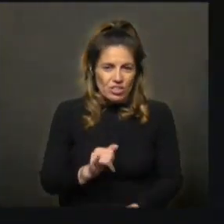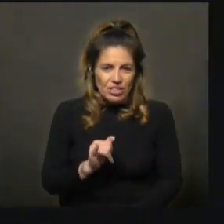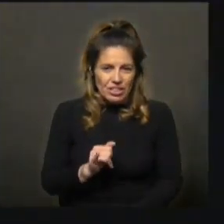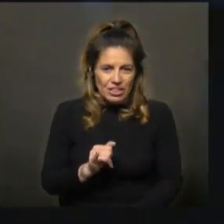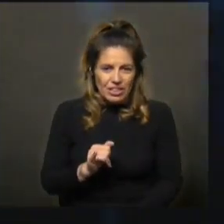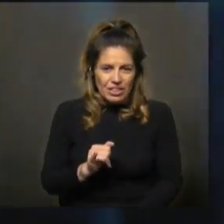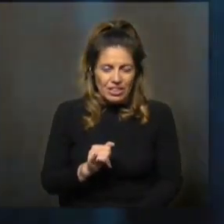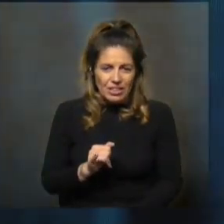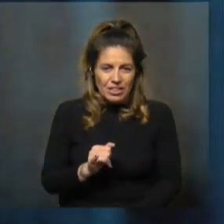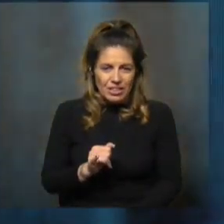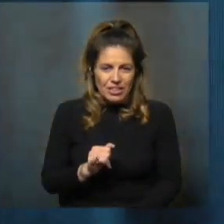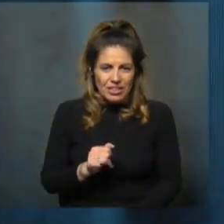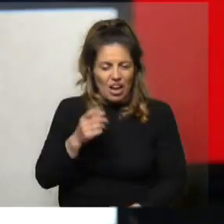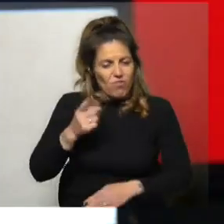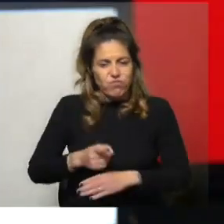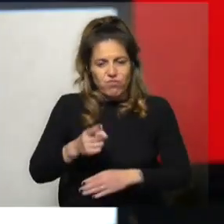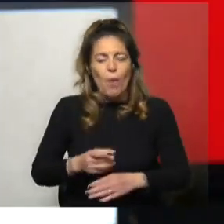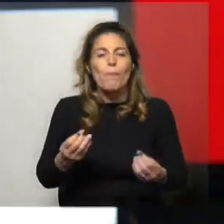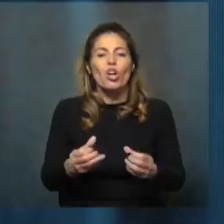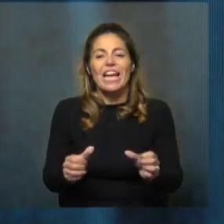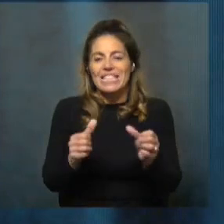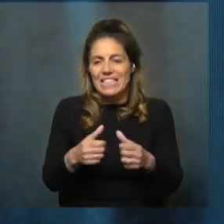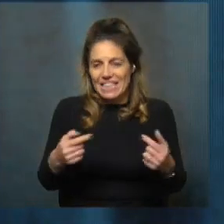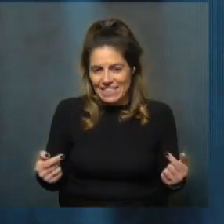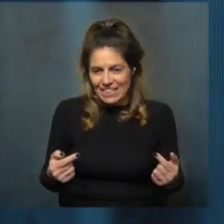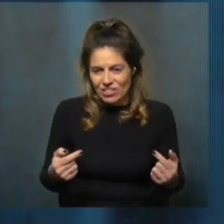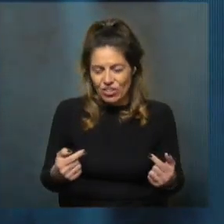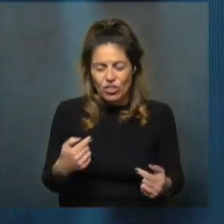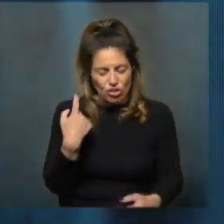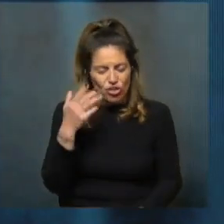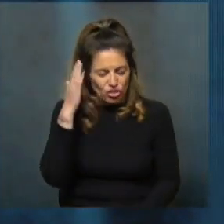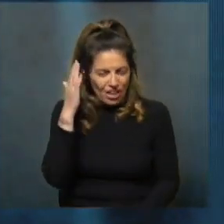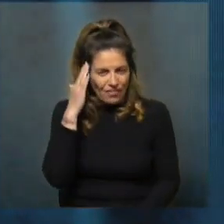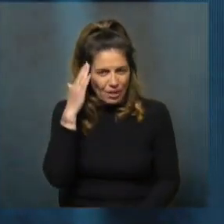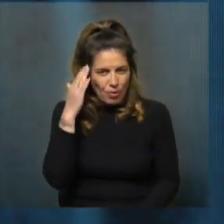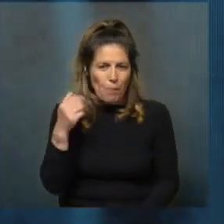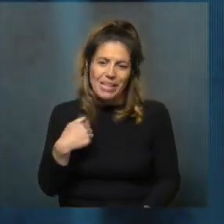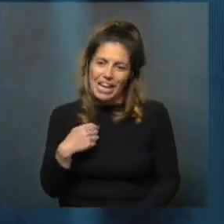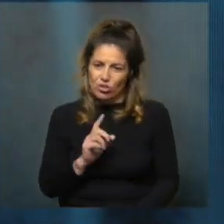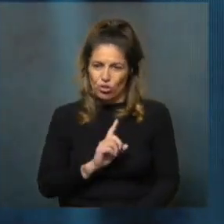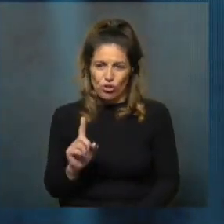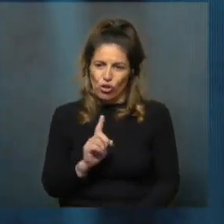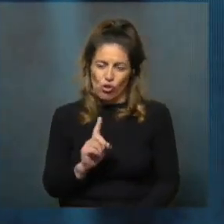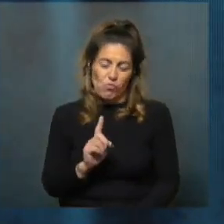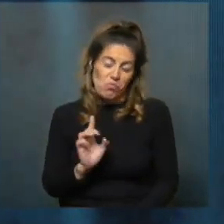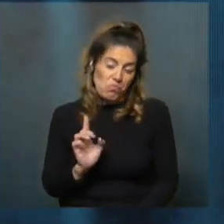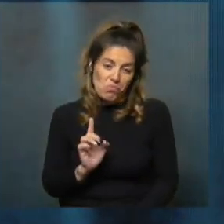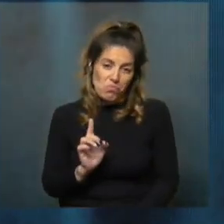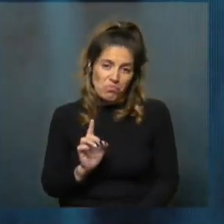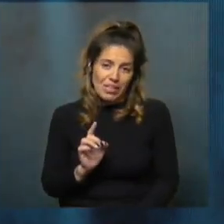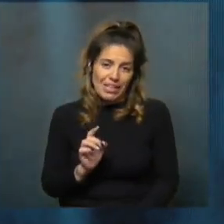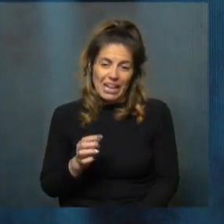Reproches muy duros no durísimos Nosotros sabemos pero bueno en mi caso no no no ocurre el